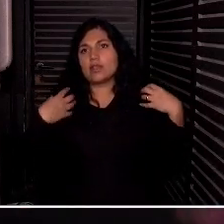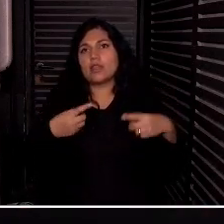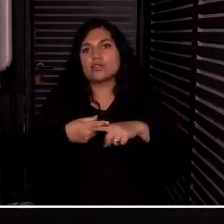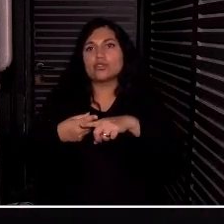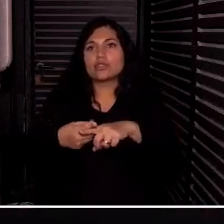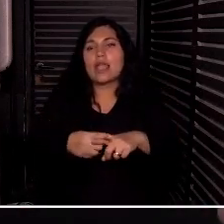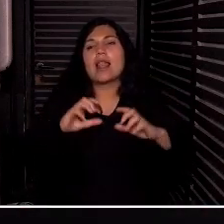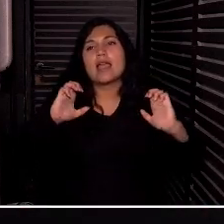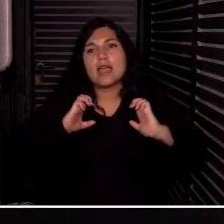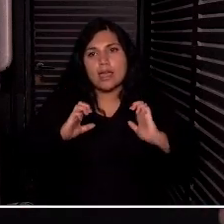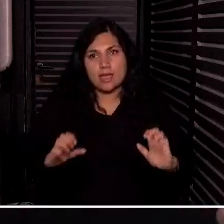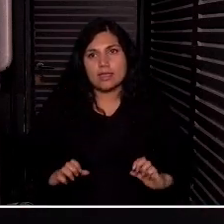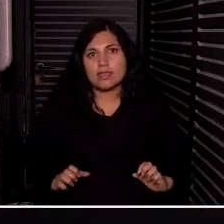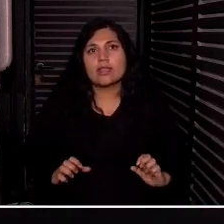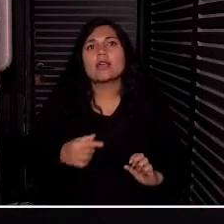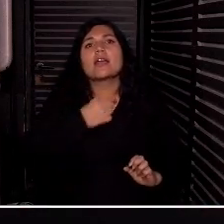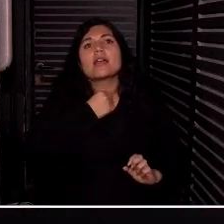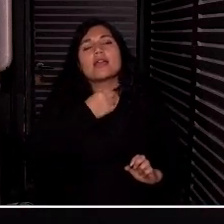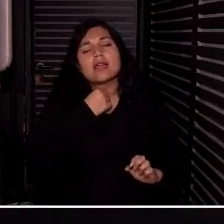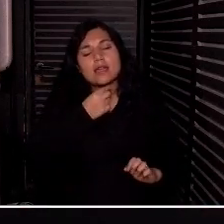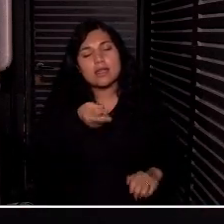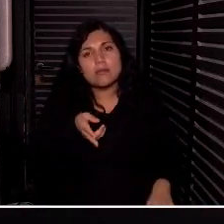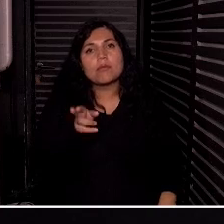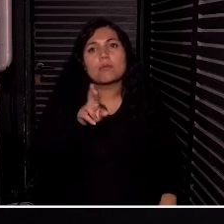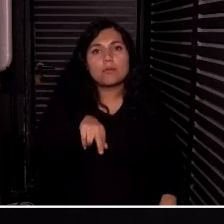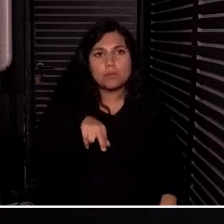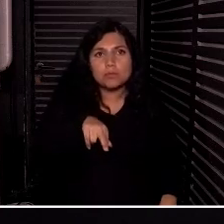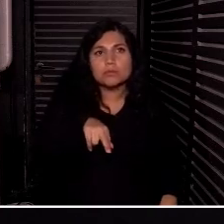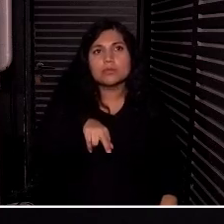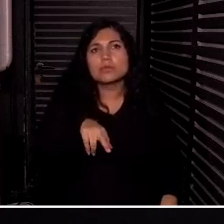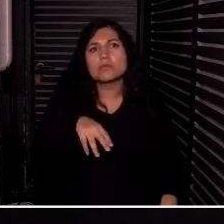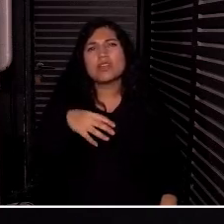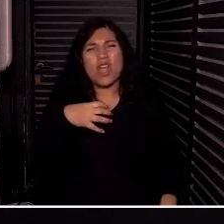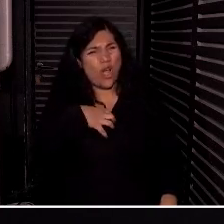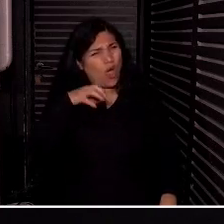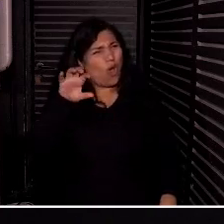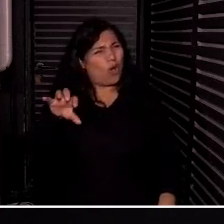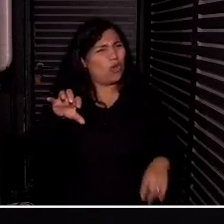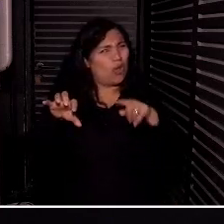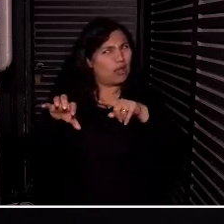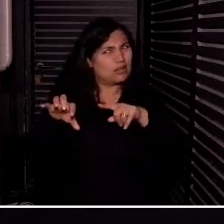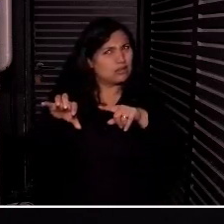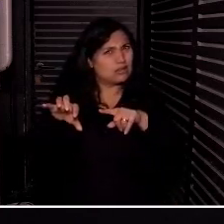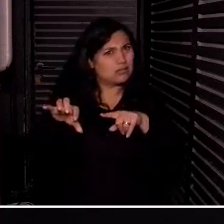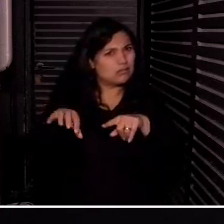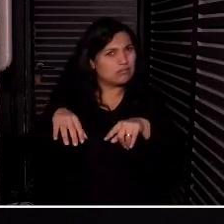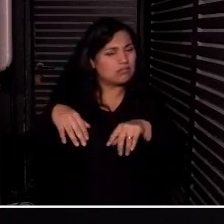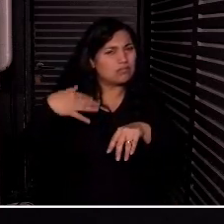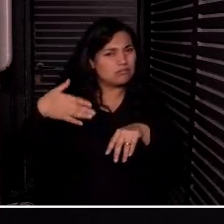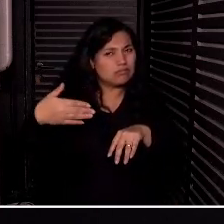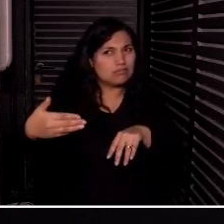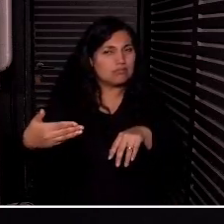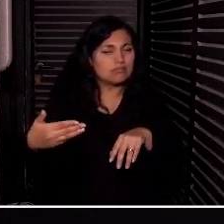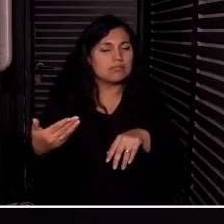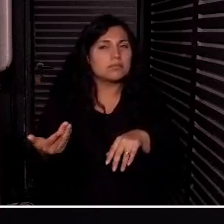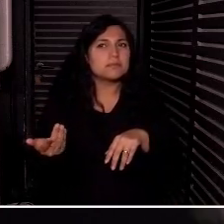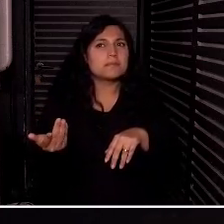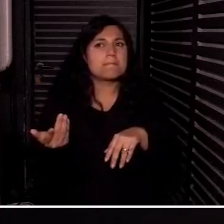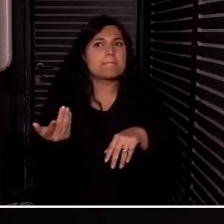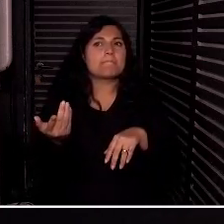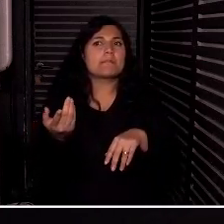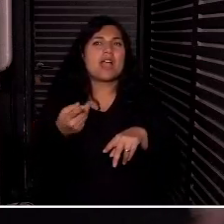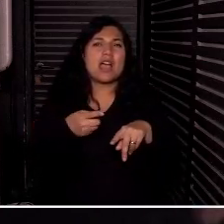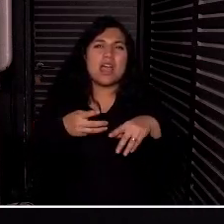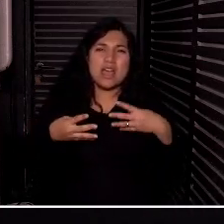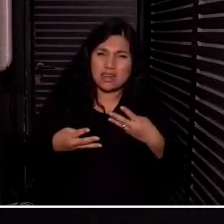ética queremos Reproducir la la polarización el odio la catarsis que ocurre en en las redes